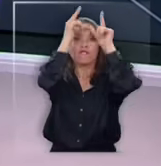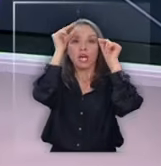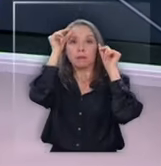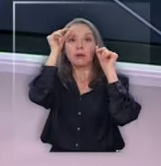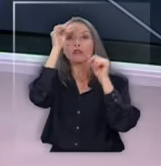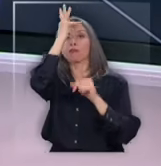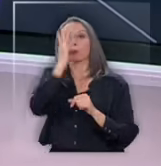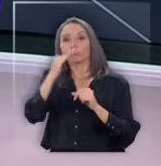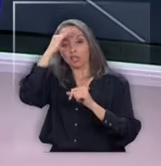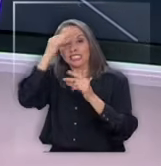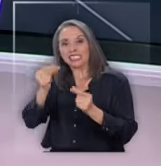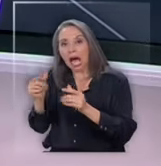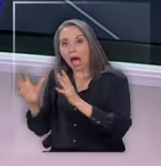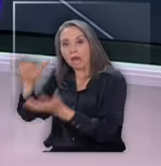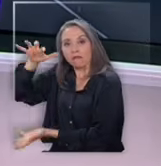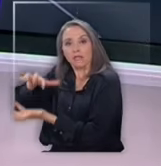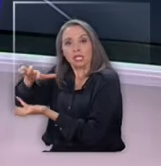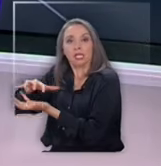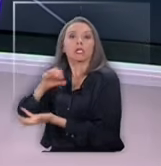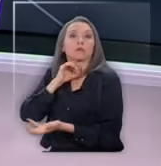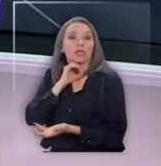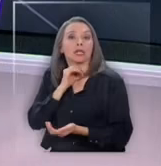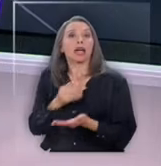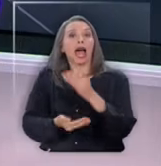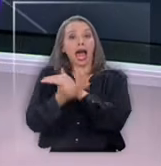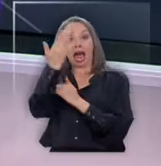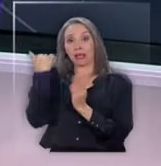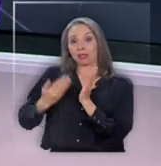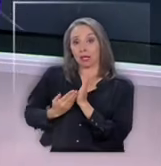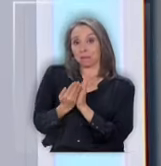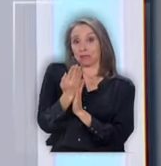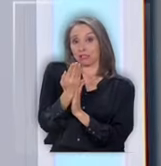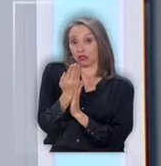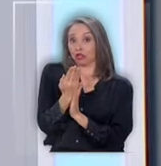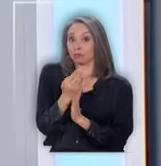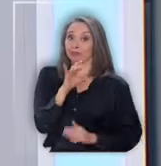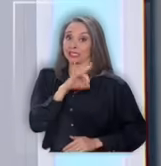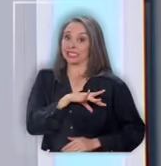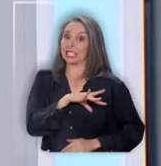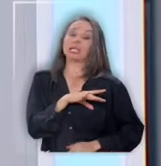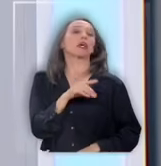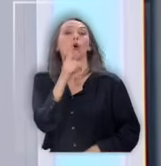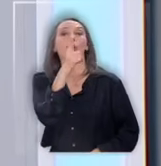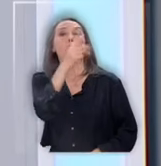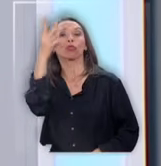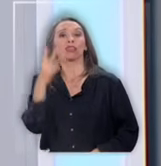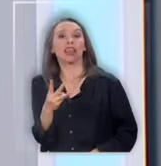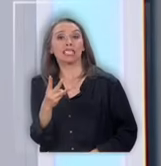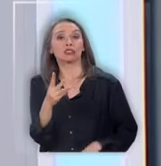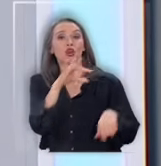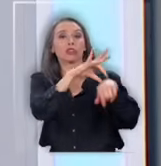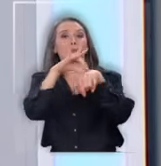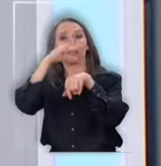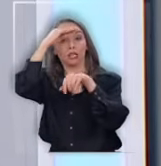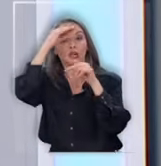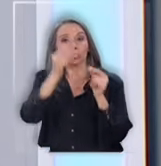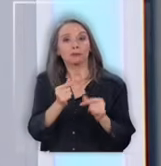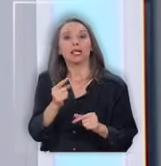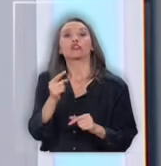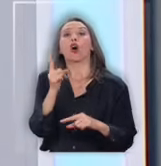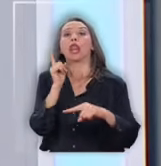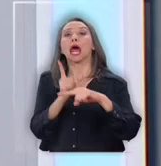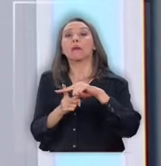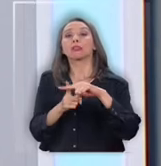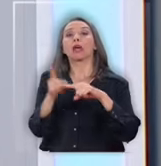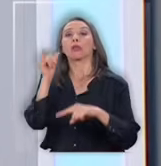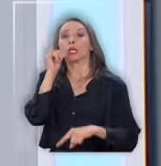nosotros partimos con una capacidad médico que es un tercio que es la mitad de la que tienen los países europeos lo que te detalla lo